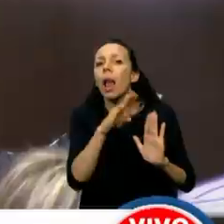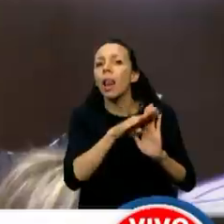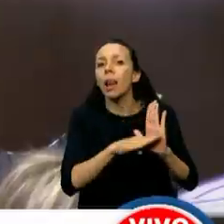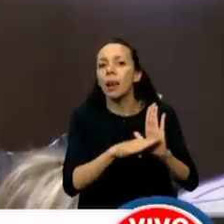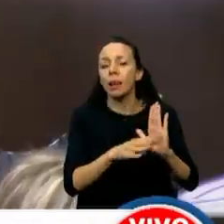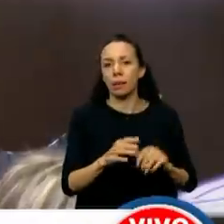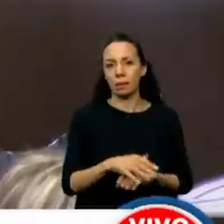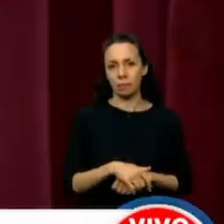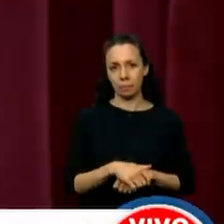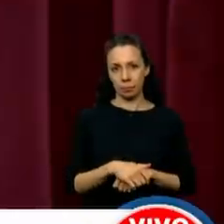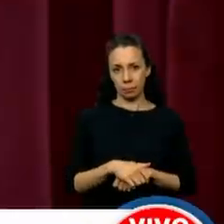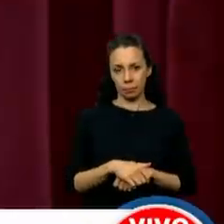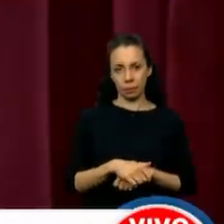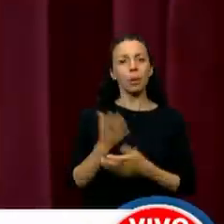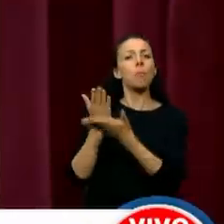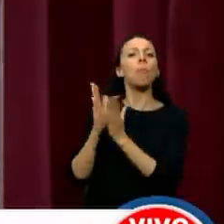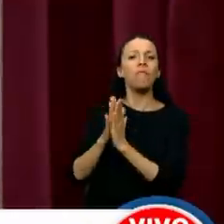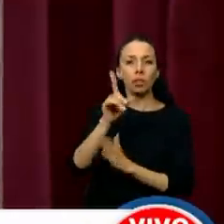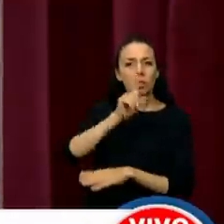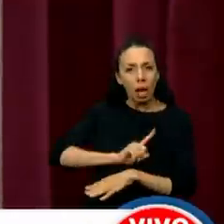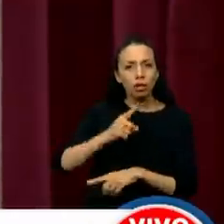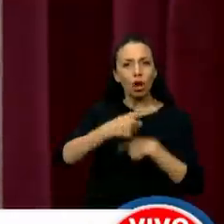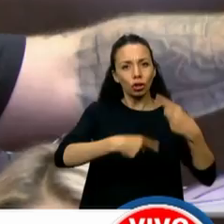silencio por favor contiene diputados